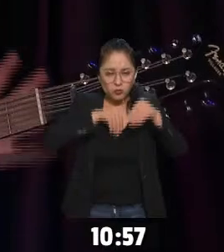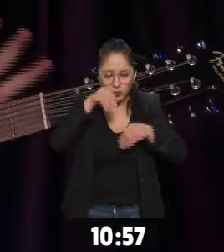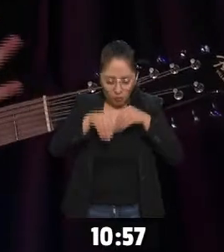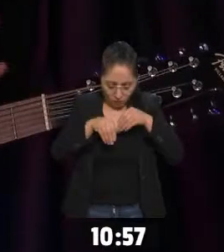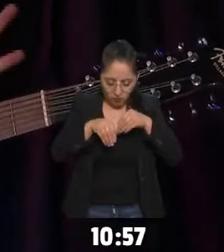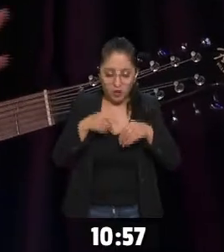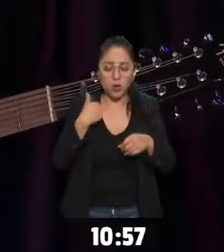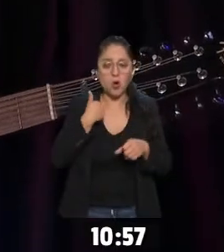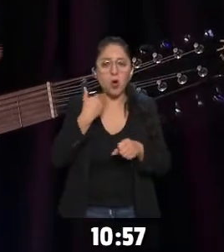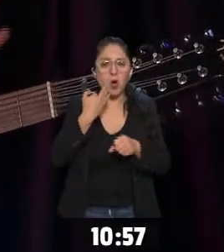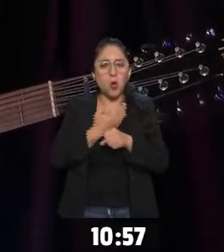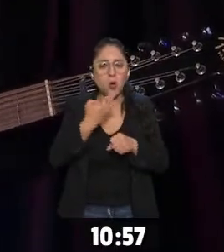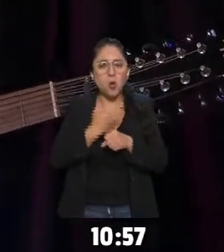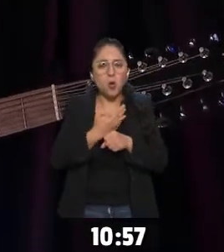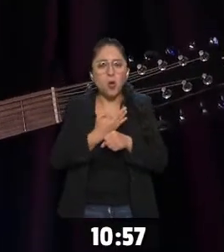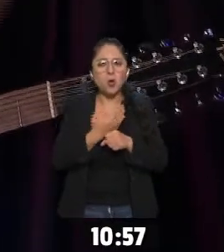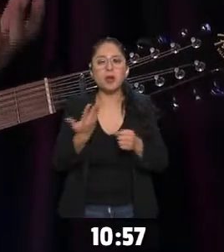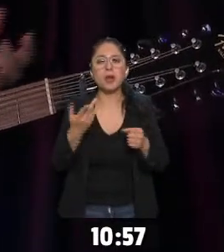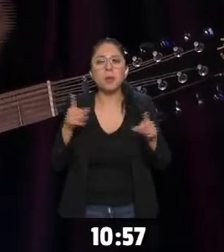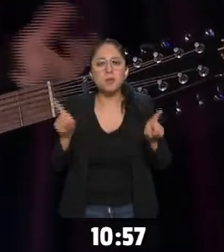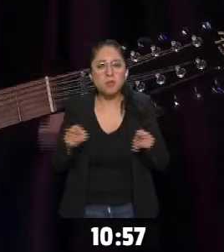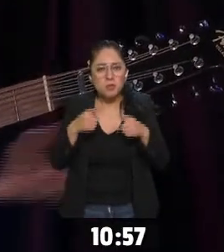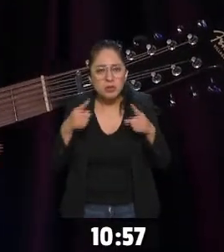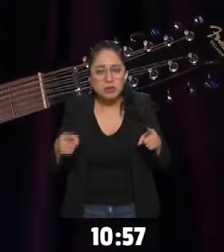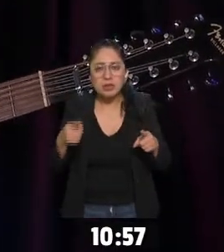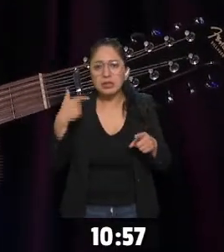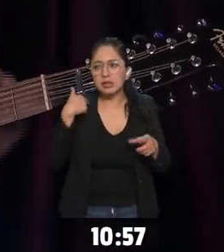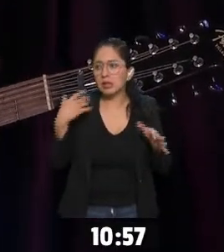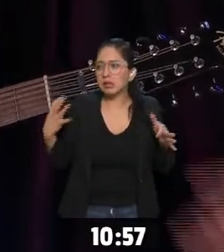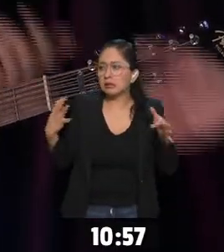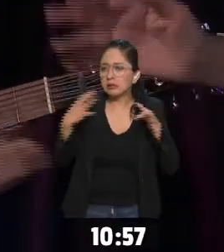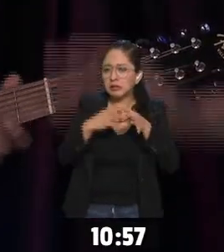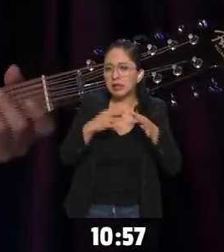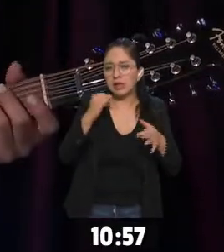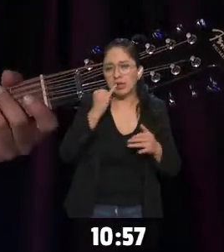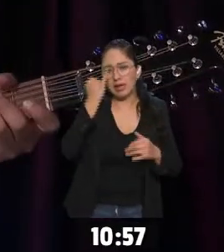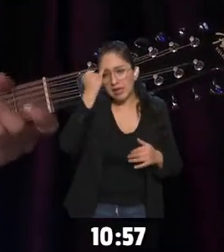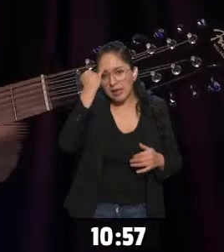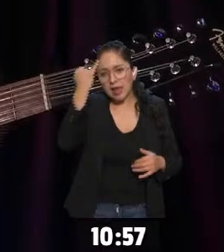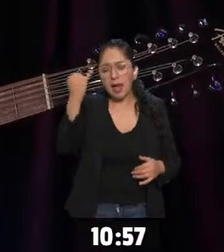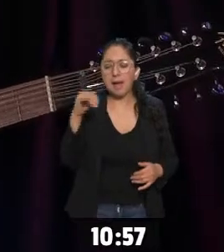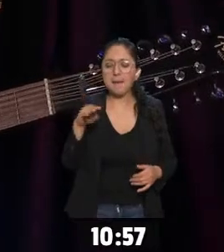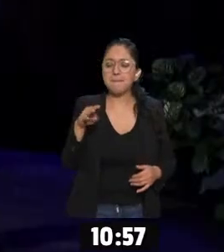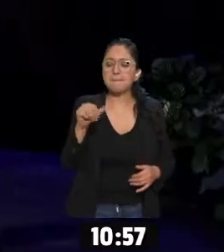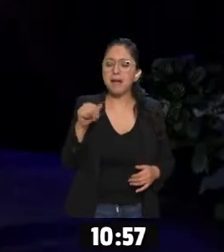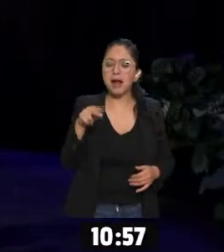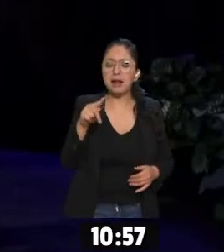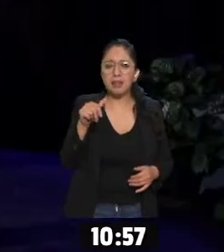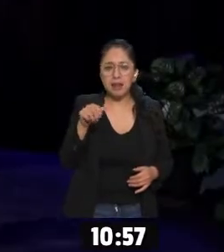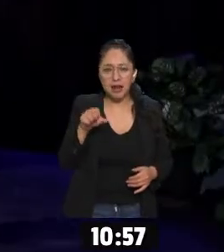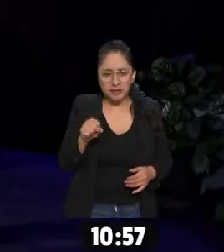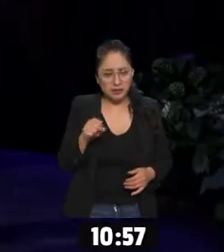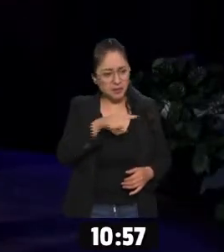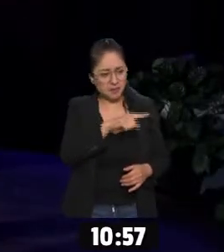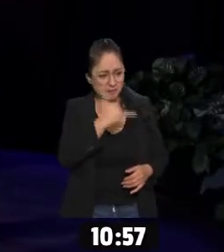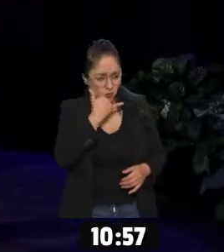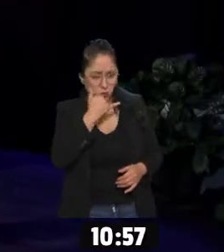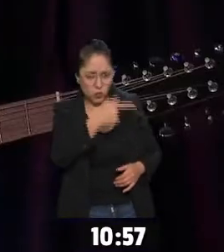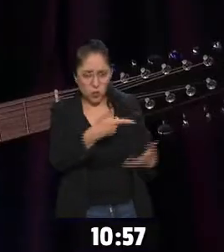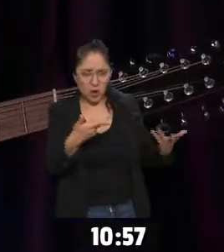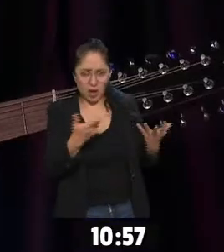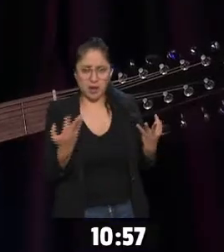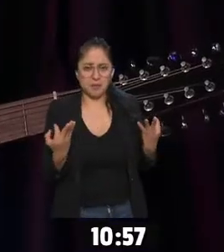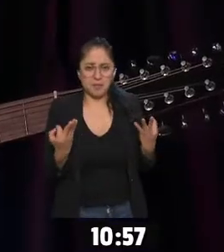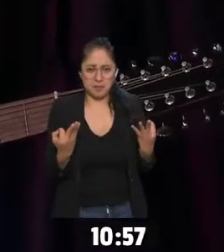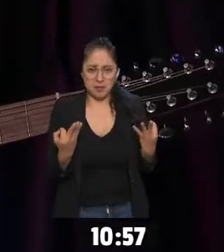haciendo también cerca de los mantras, por ejemplo. Qué bonito. ¿Usted hace meditación o algo, compañero?